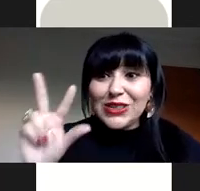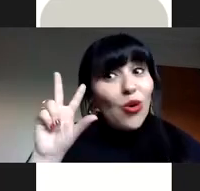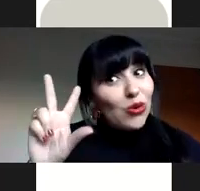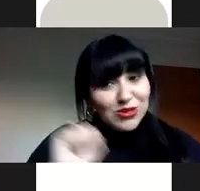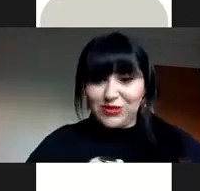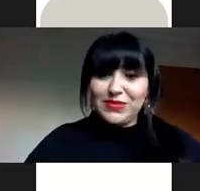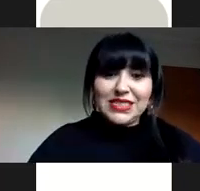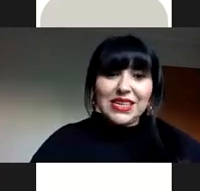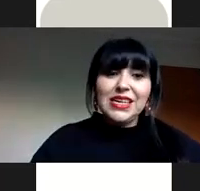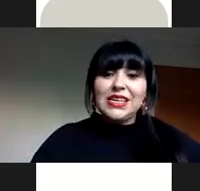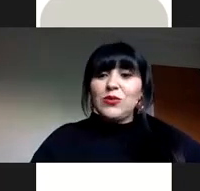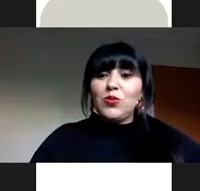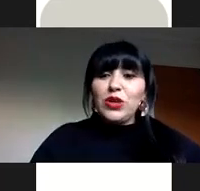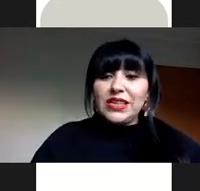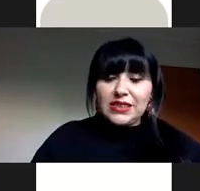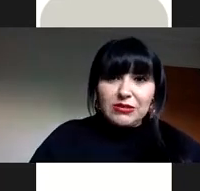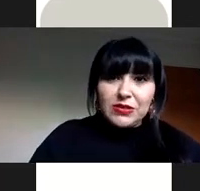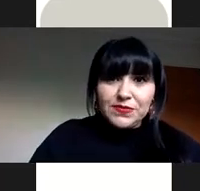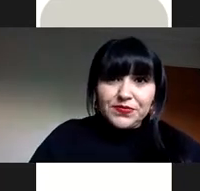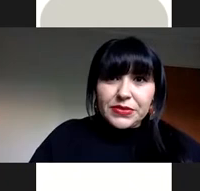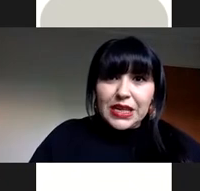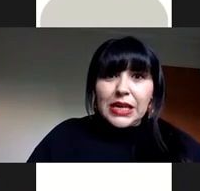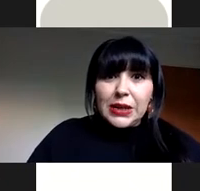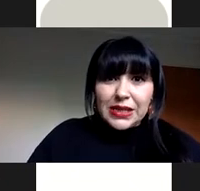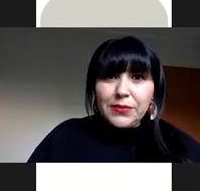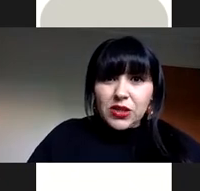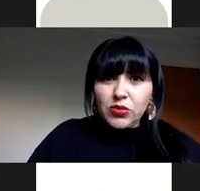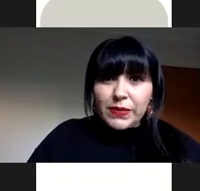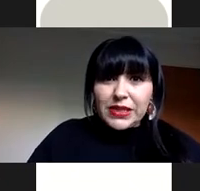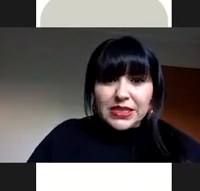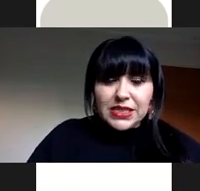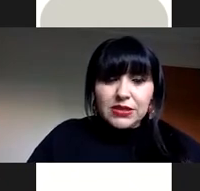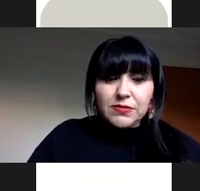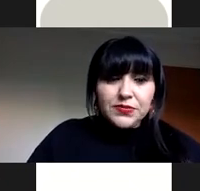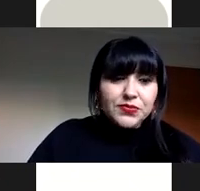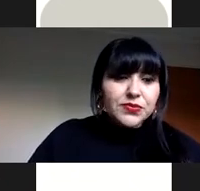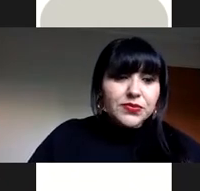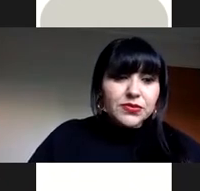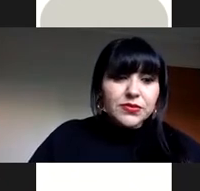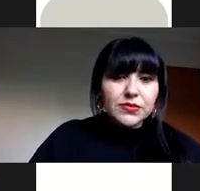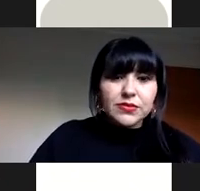tres concursos, así que muy atentos. Están viendo mi pantalla, ¿cierto?